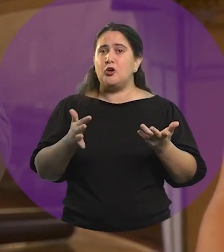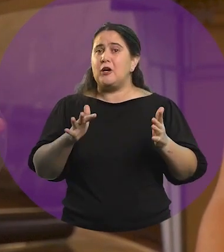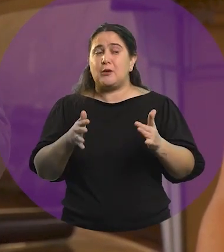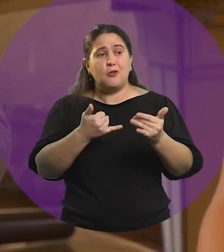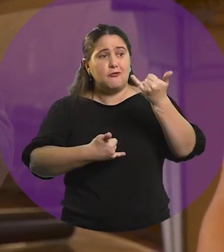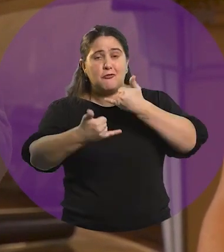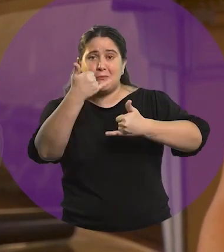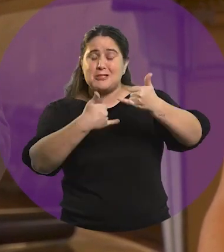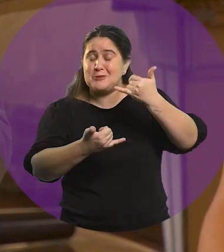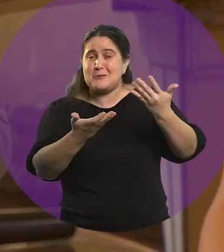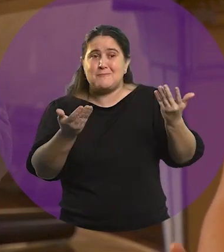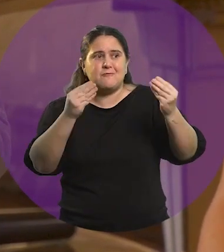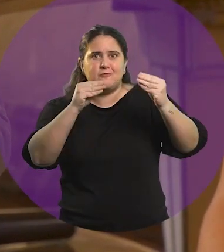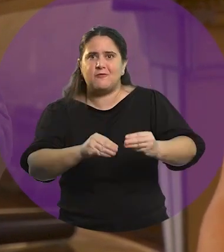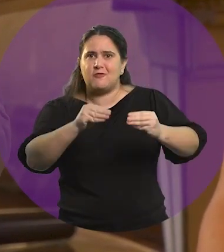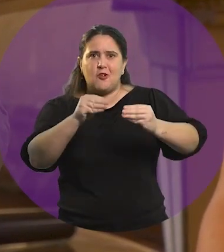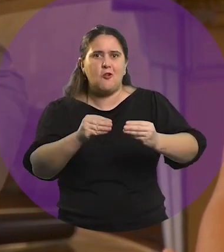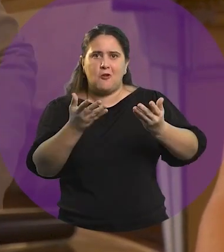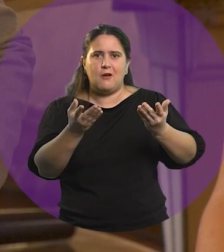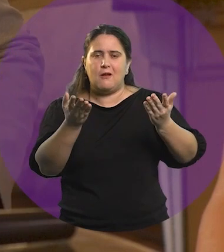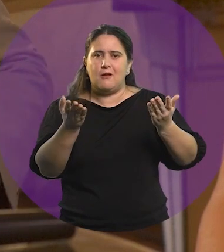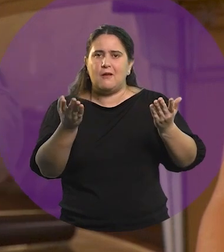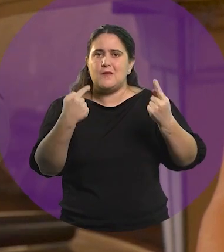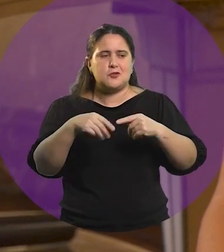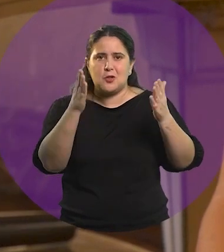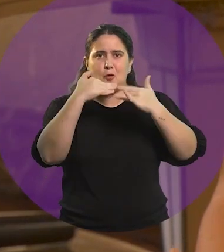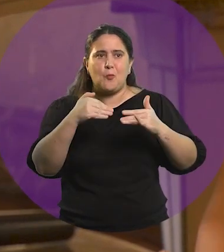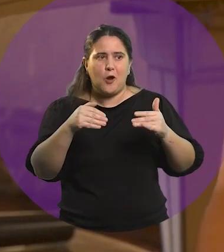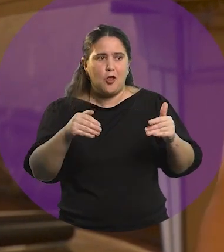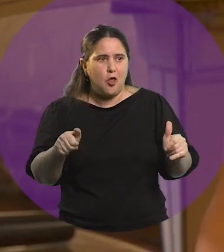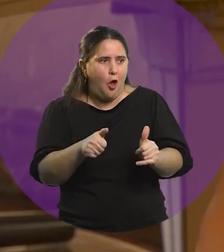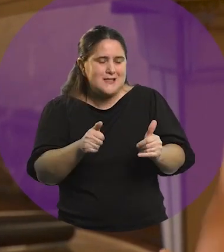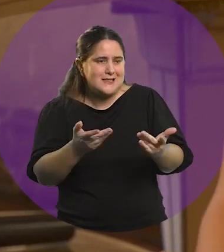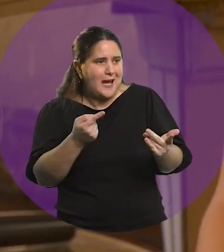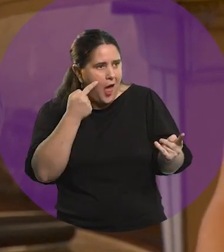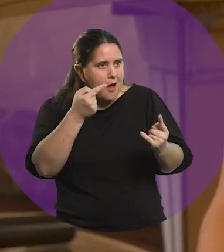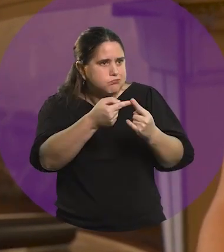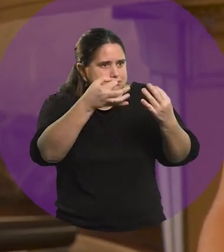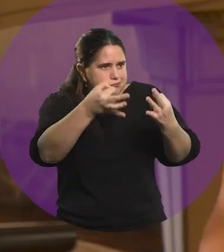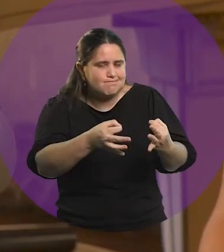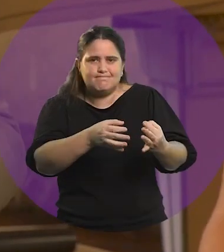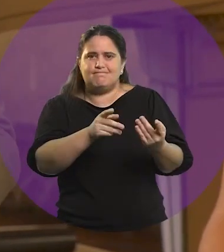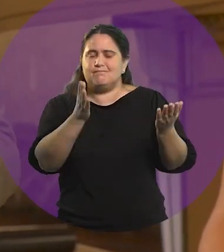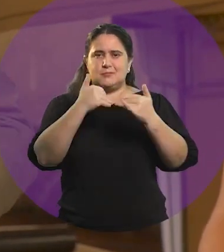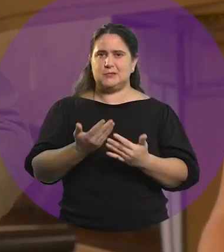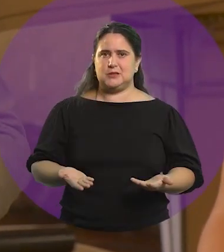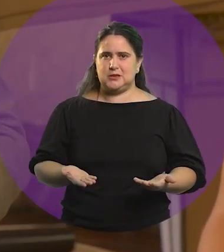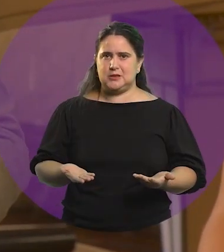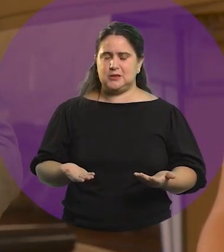el tipo de información de la que disponíamos no nos permitía ser intencionales al respecto y exactos al